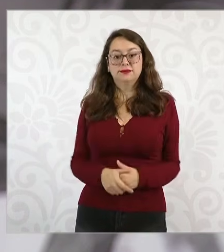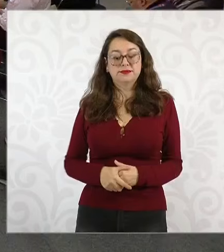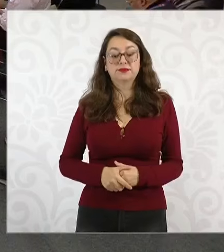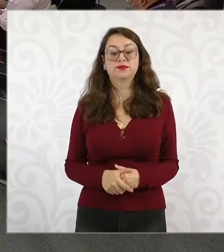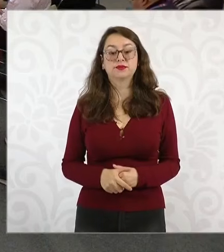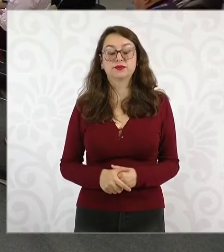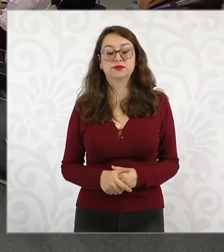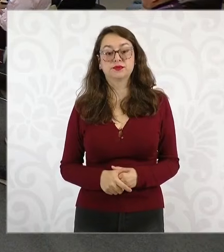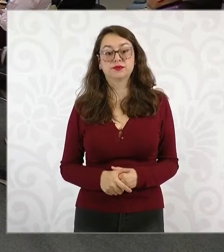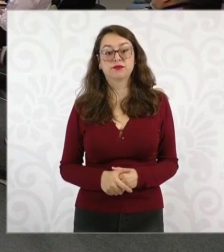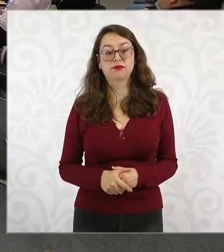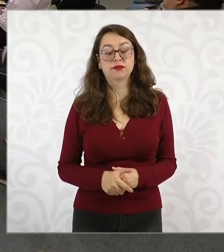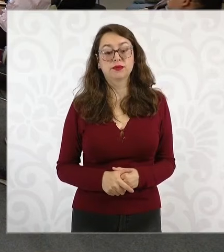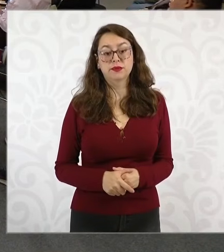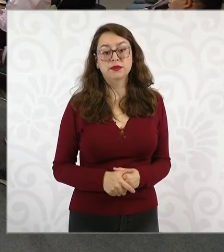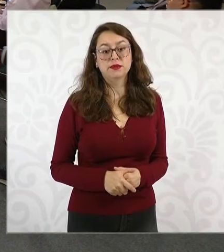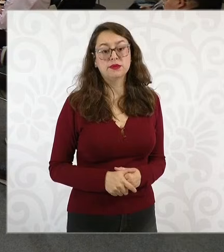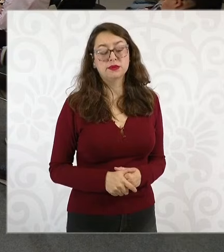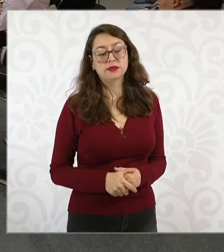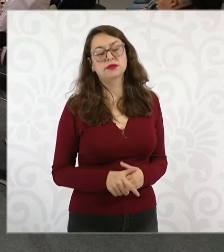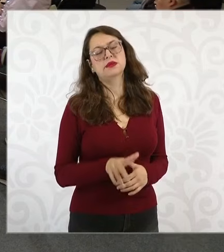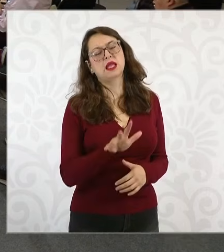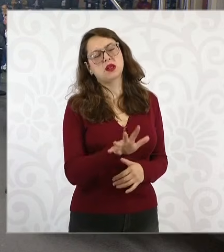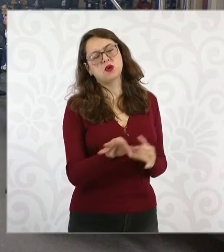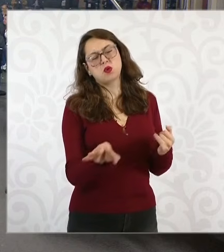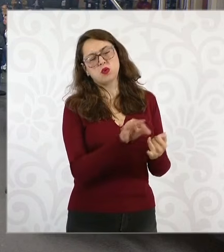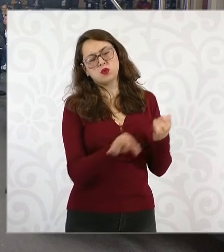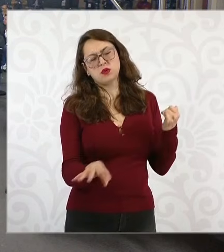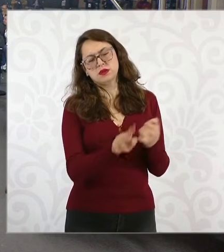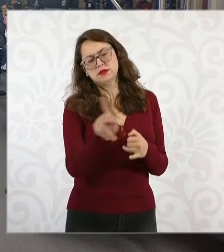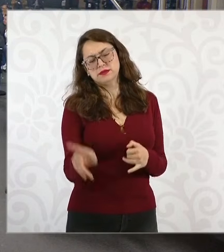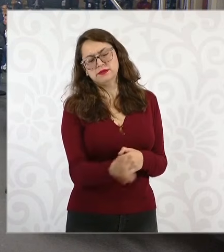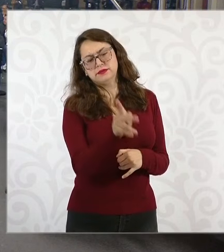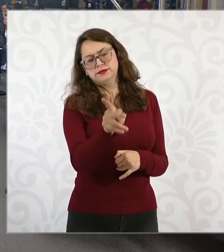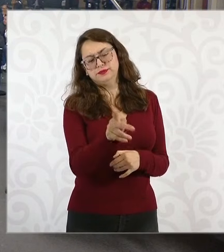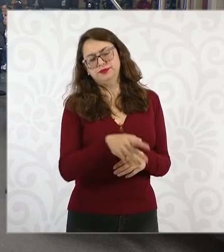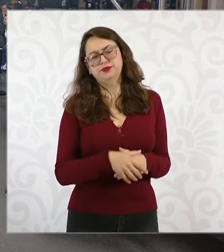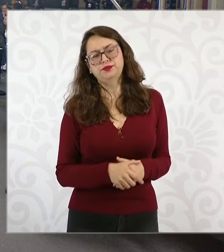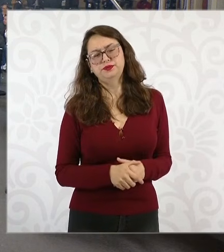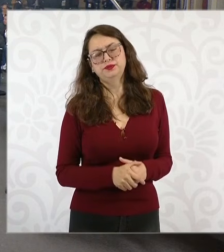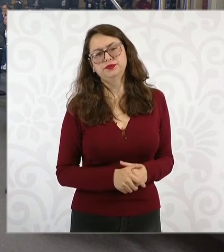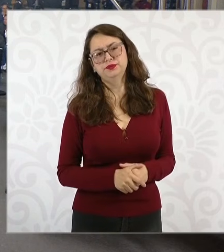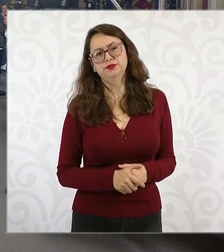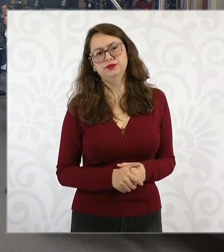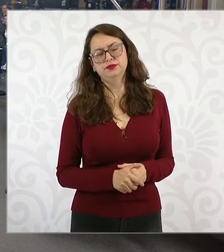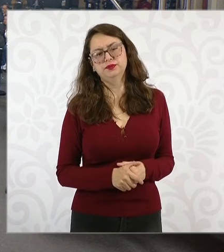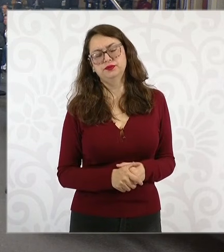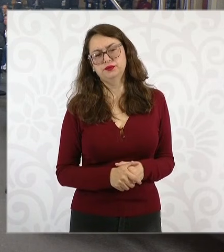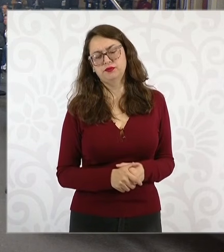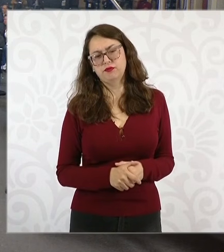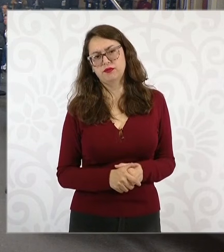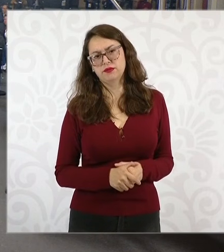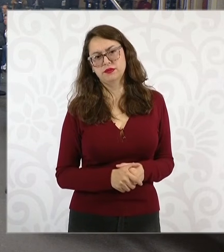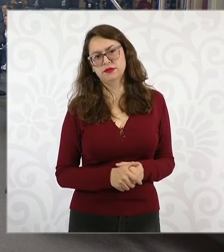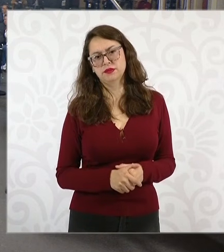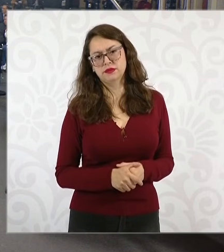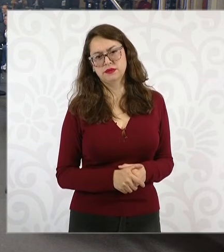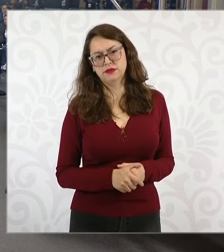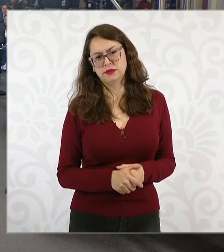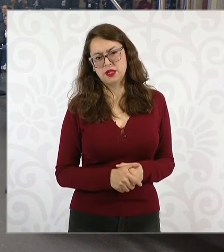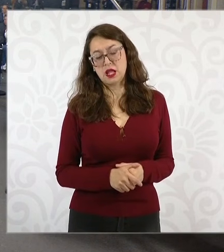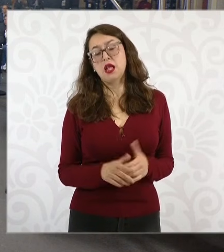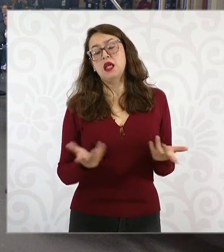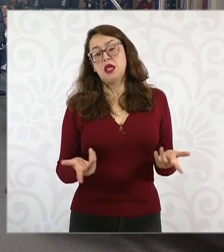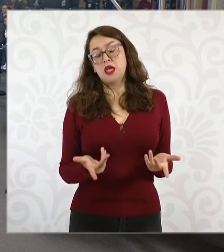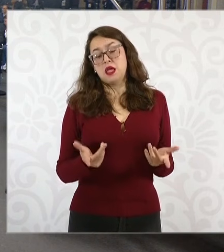Presidenta, para finalizar, sobre lo que mencionaba hace unos momentos, ¿con qué información nueva tiene el Gobierno de